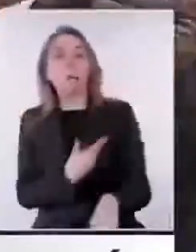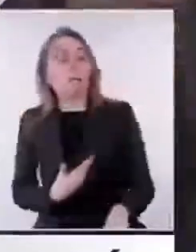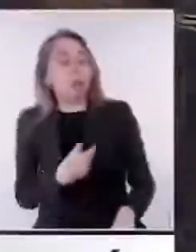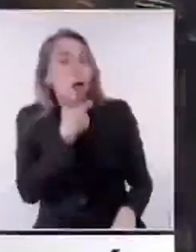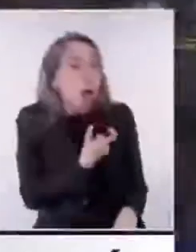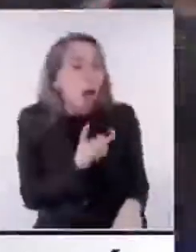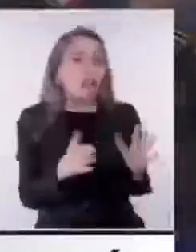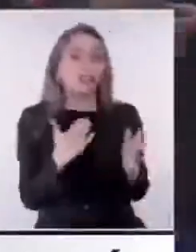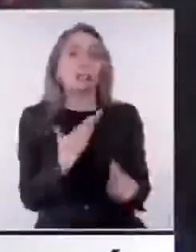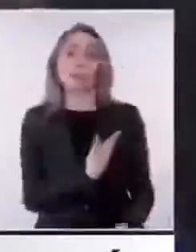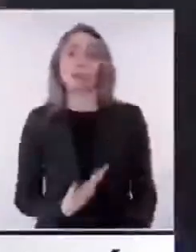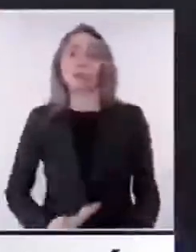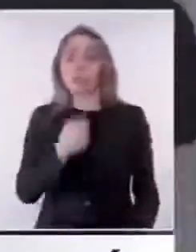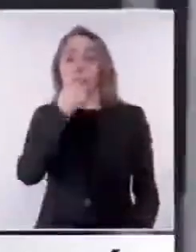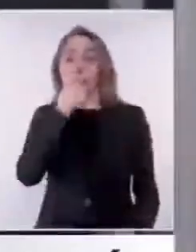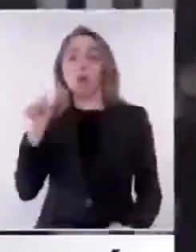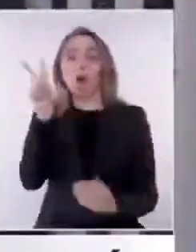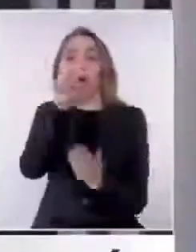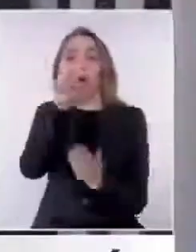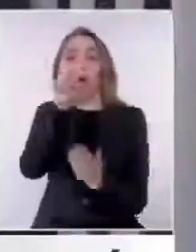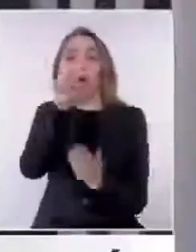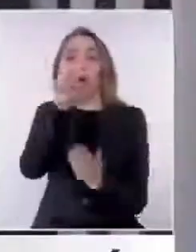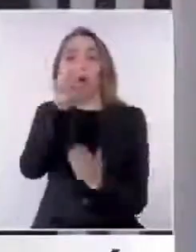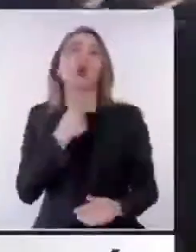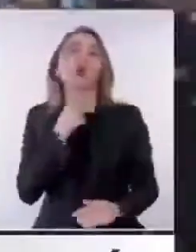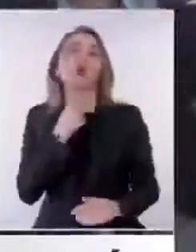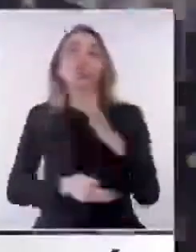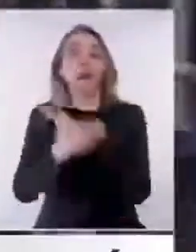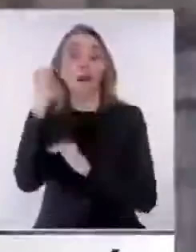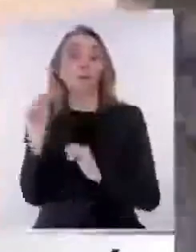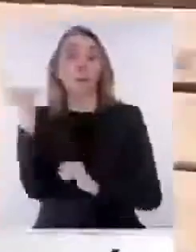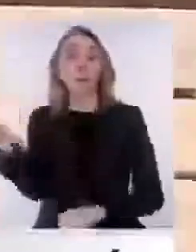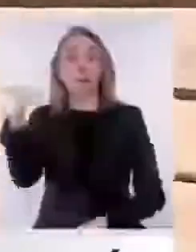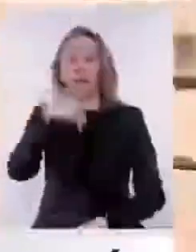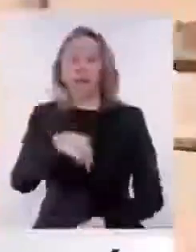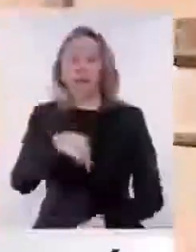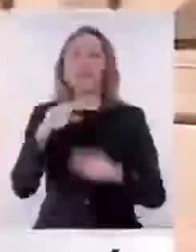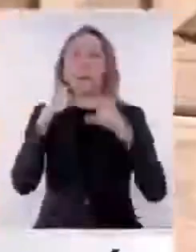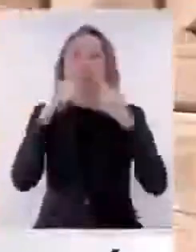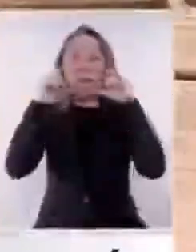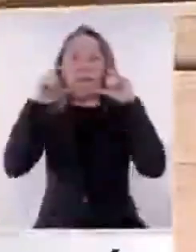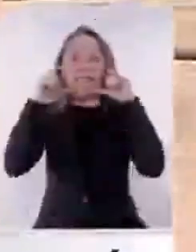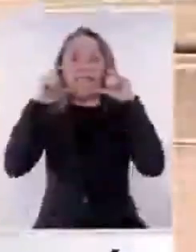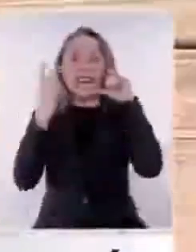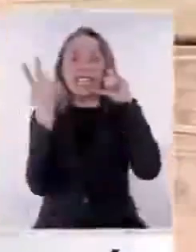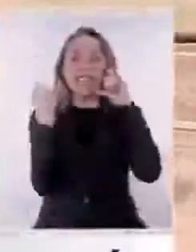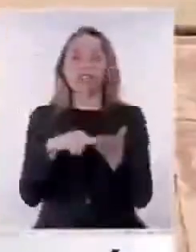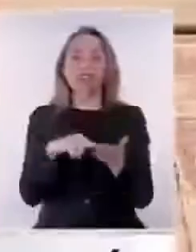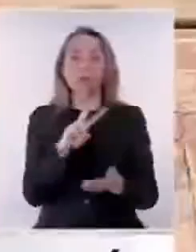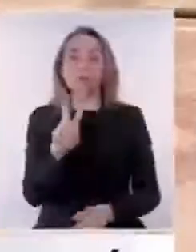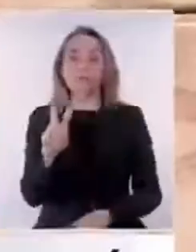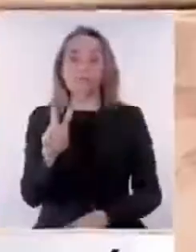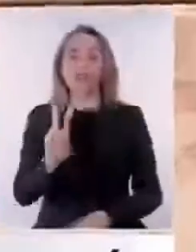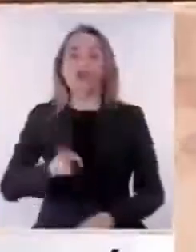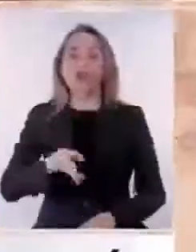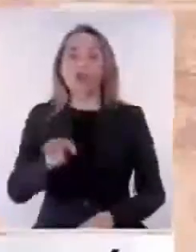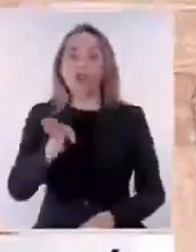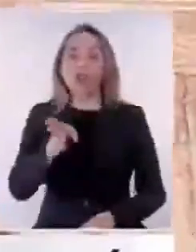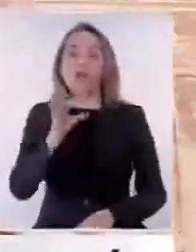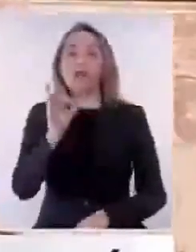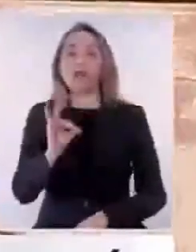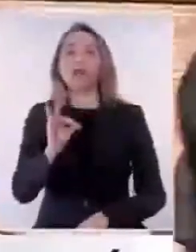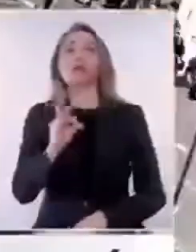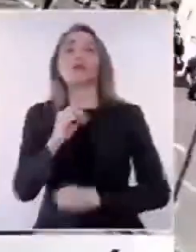sobre todo al presidente Gabriel Boric, que es muy lector. Ya lo veíamos en su primera aproximación que tuvo aquí con mascarilla el 2022, cuando todavía estábamos en